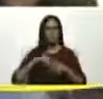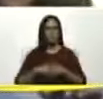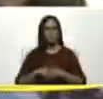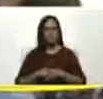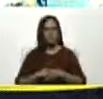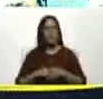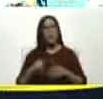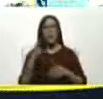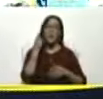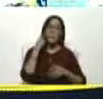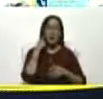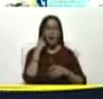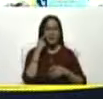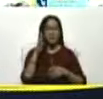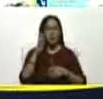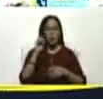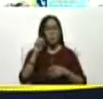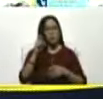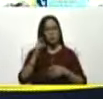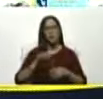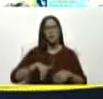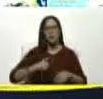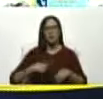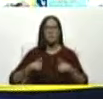Vamos a ver si los bots pueden más.